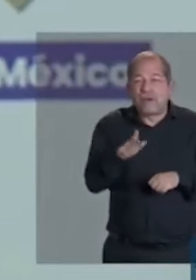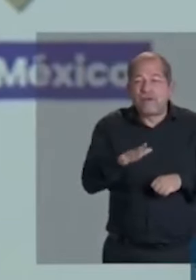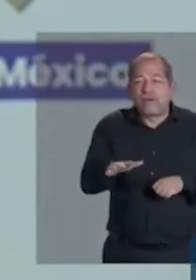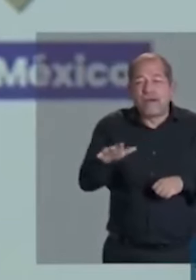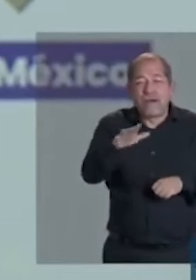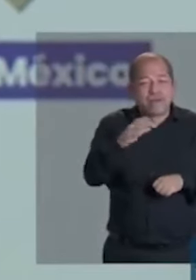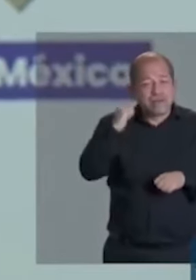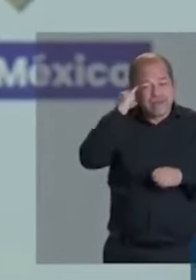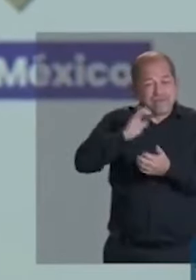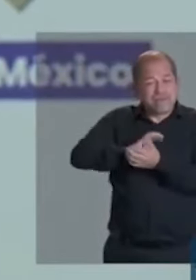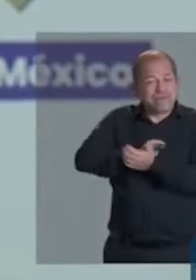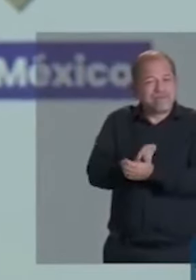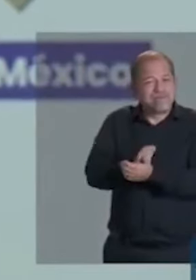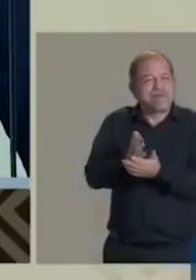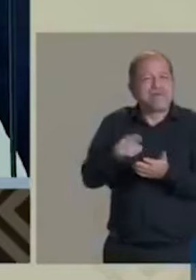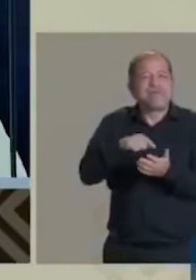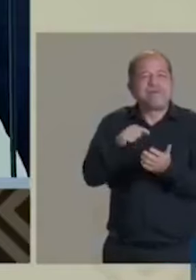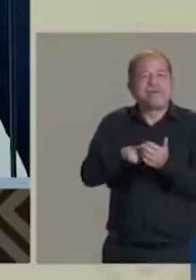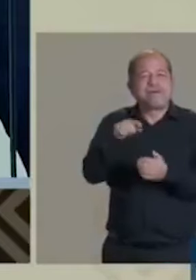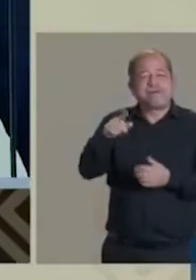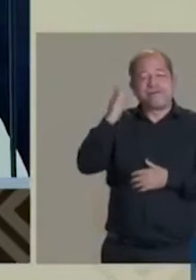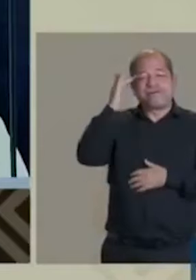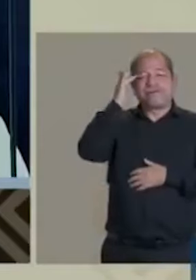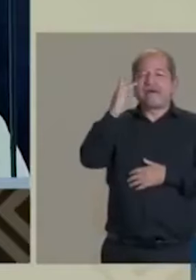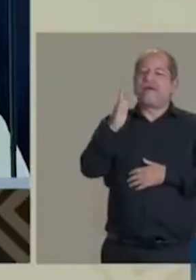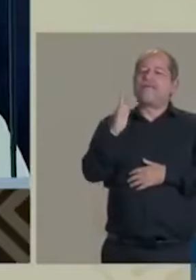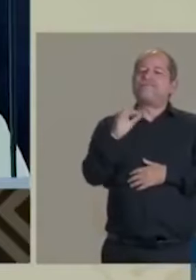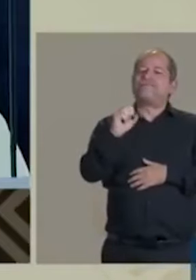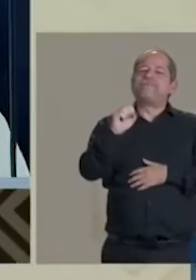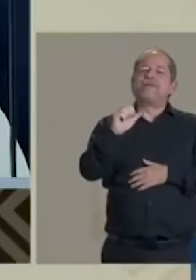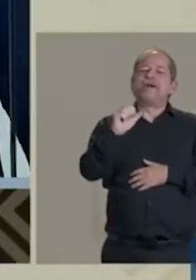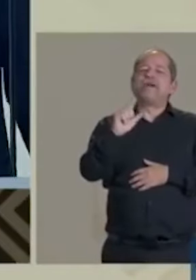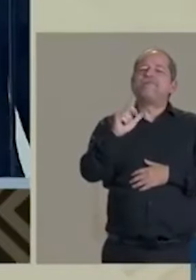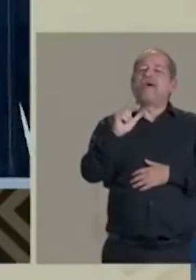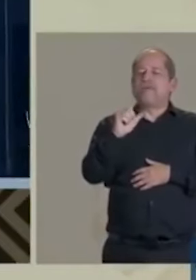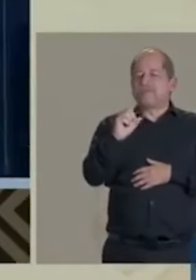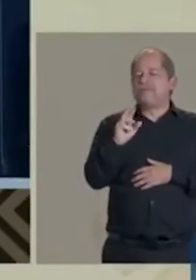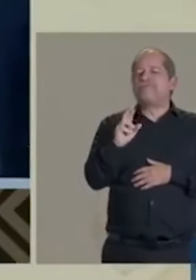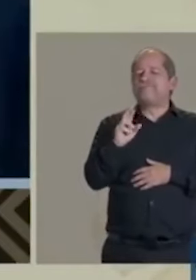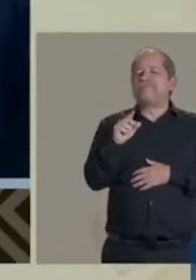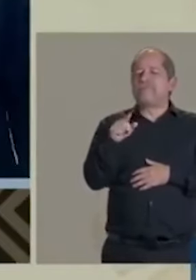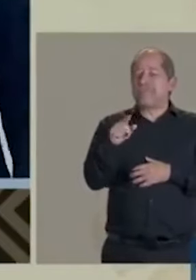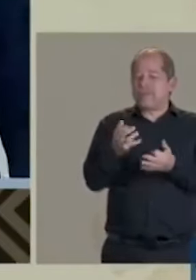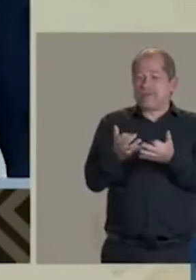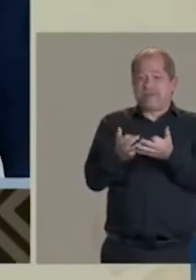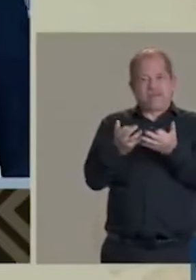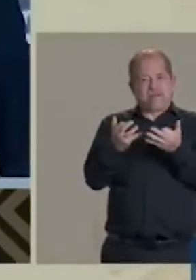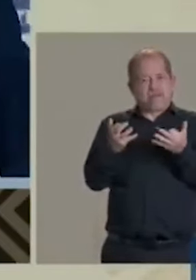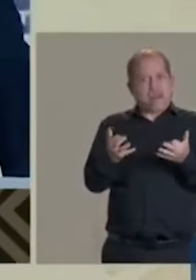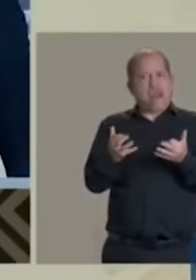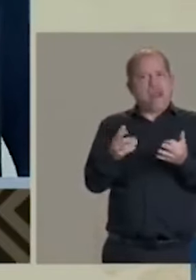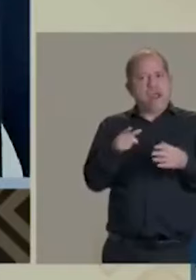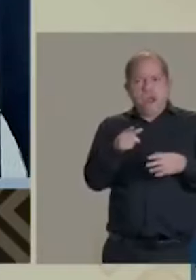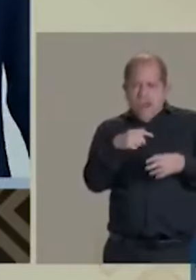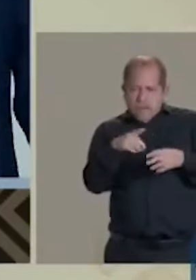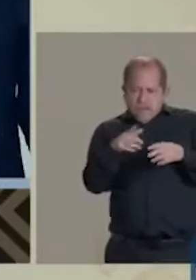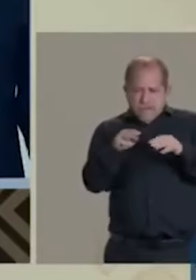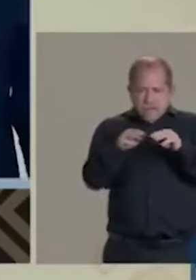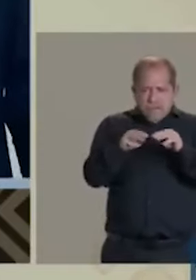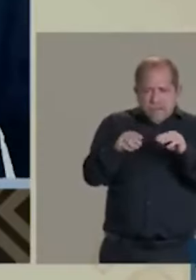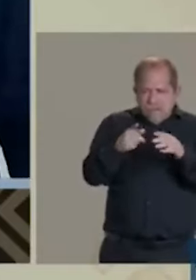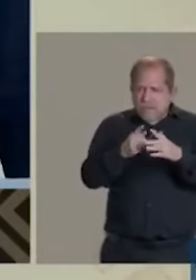Salvador Atenco. Le querían comprar para hacer su aeropuerto de Texcoco a 5 pesos el metro